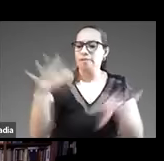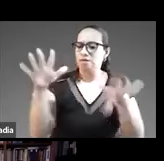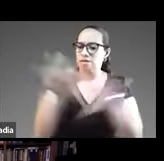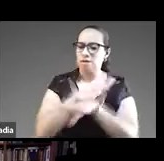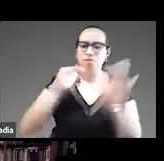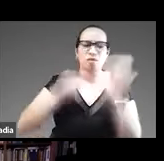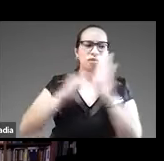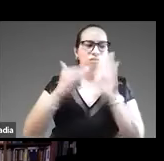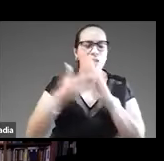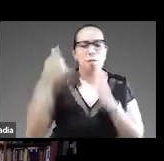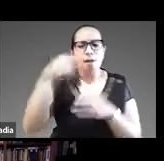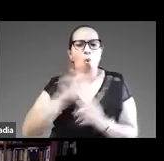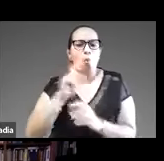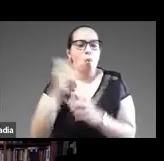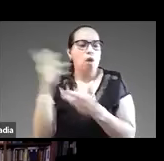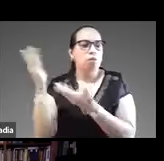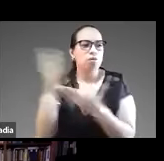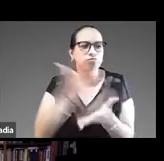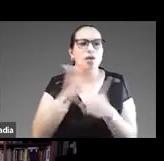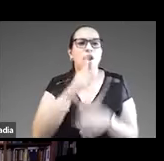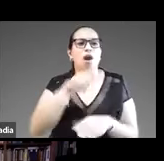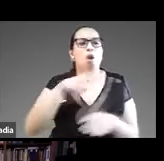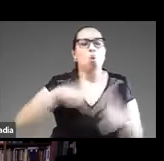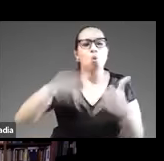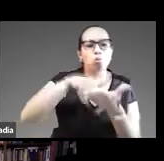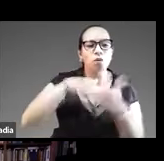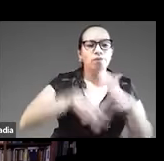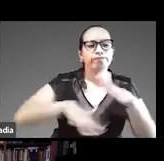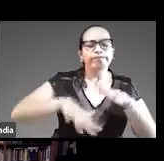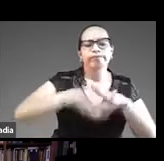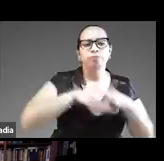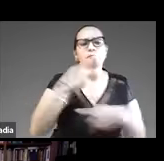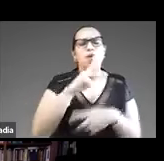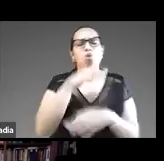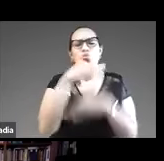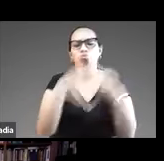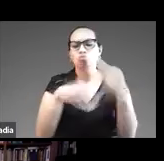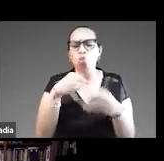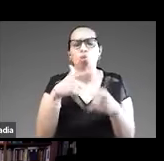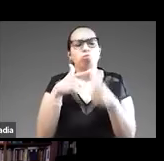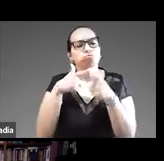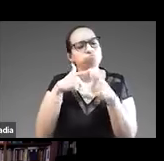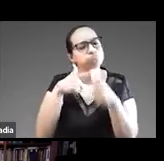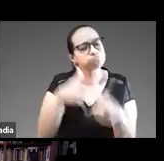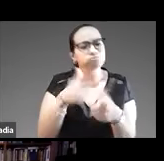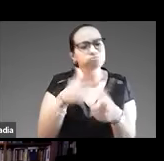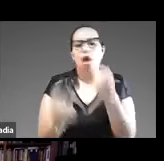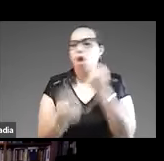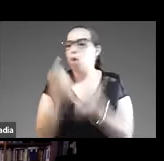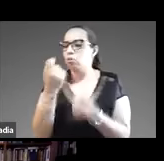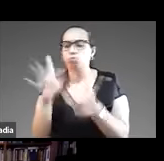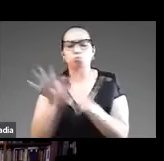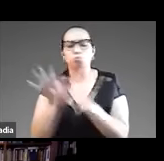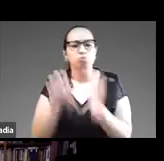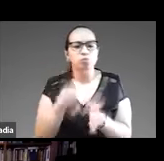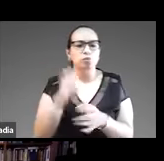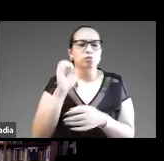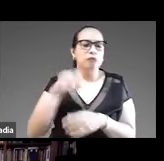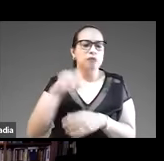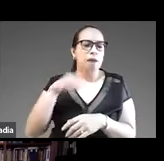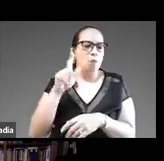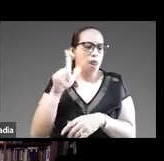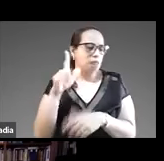llegada al barrio. Pero todos están continuando, algunos, como decía Samuel, en modalidad